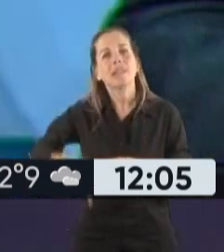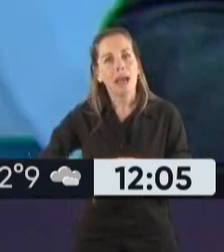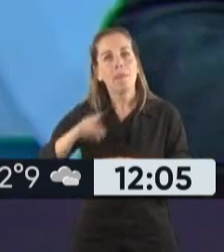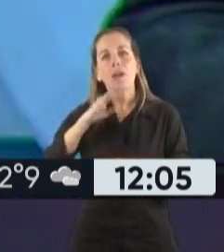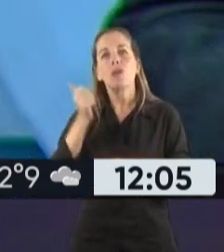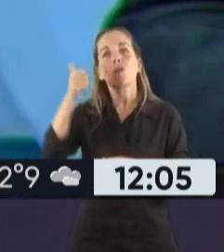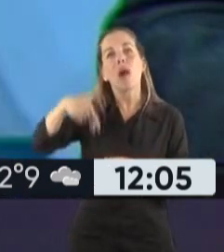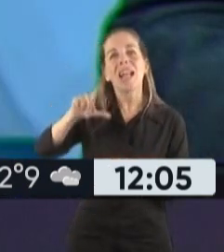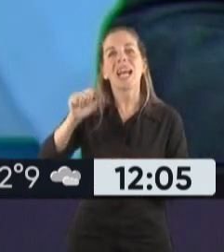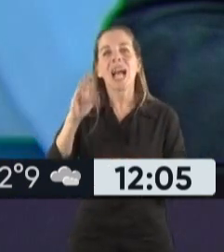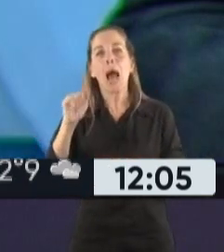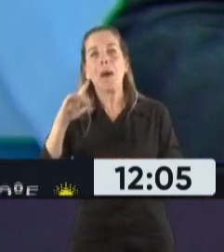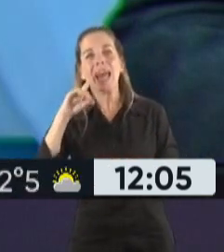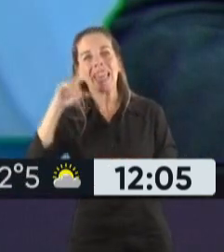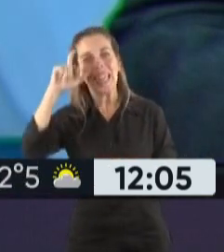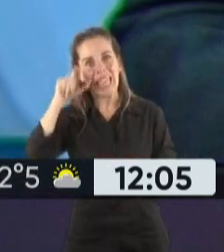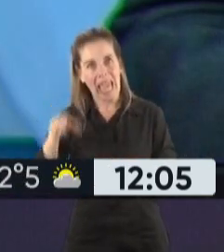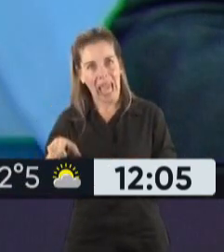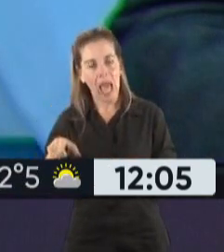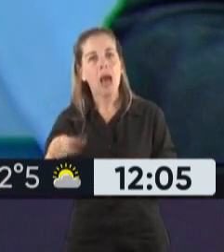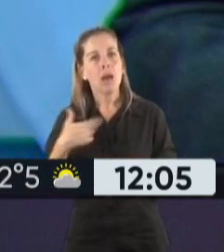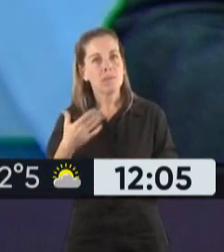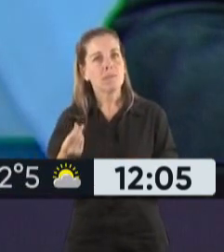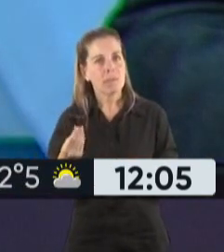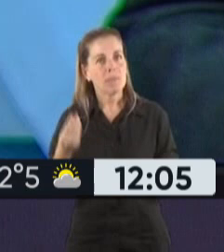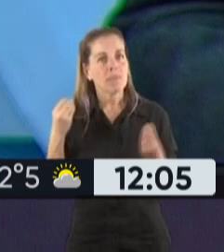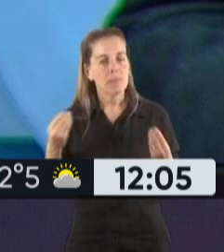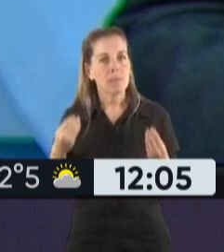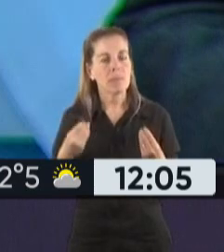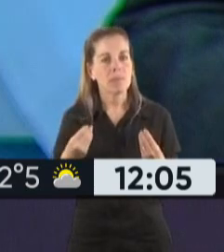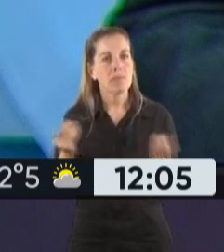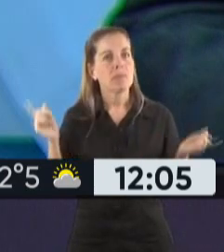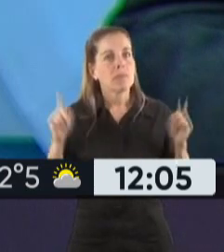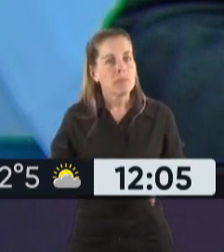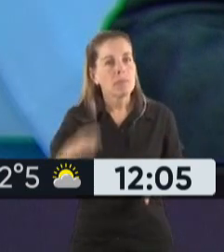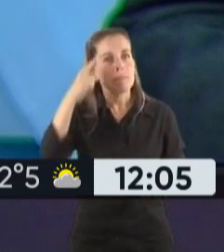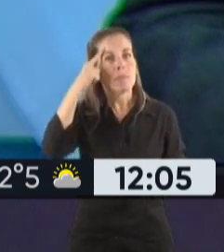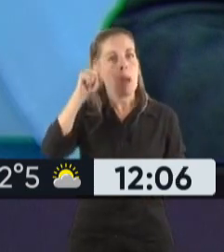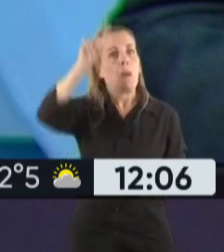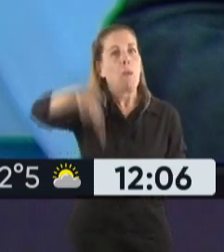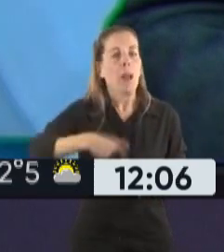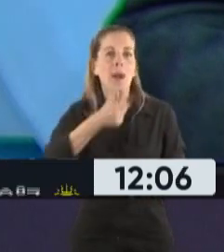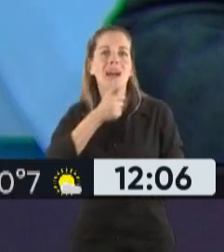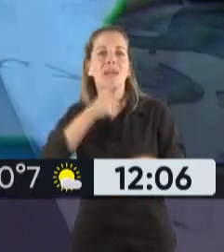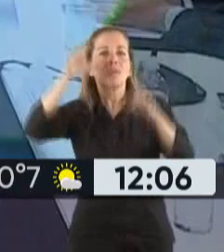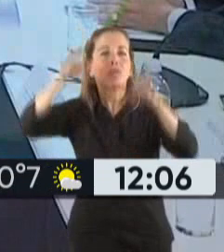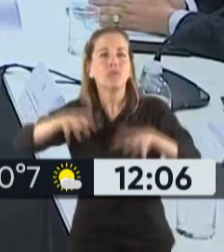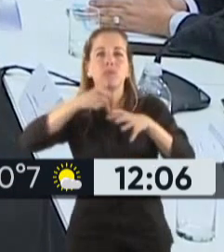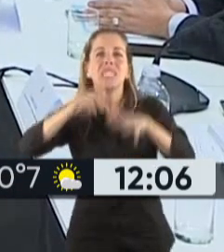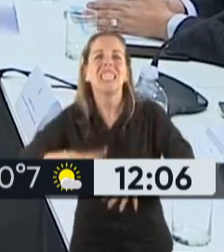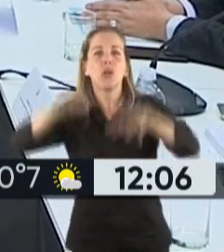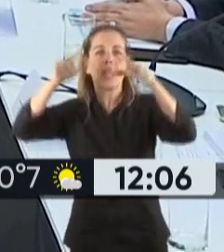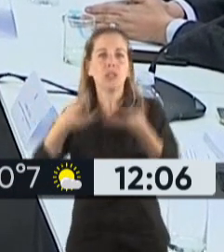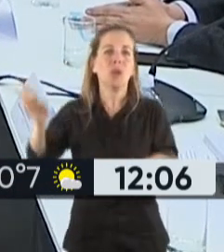Juan Cabandier, el temor que me generan de vuelta una ola de inundaciones en Santa Fe, en